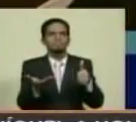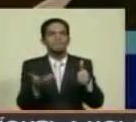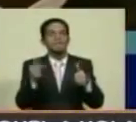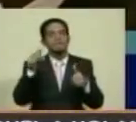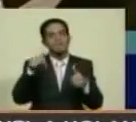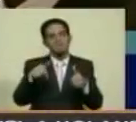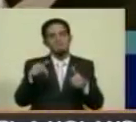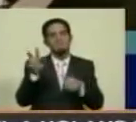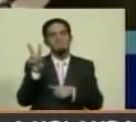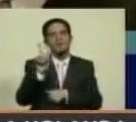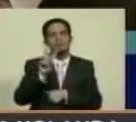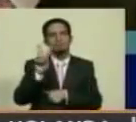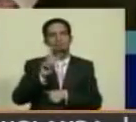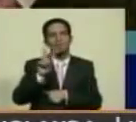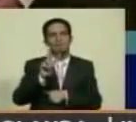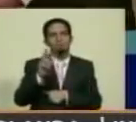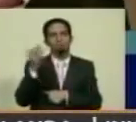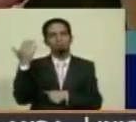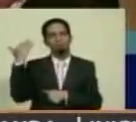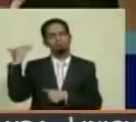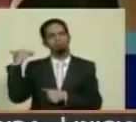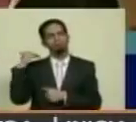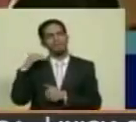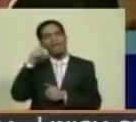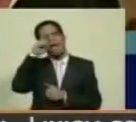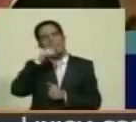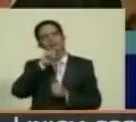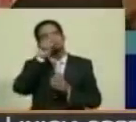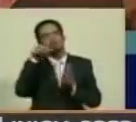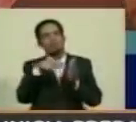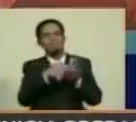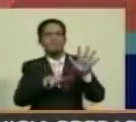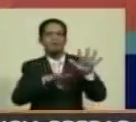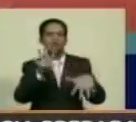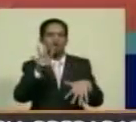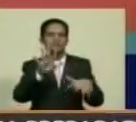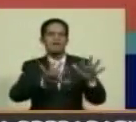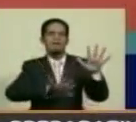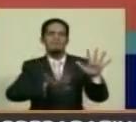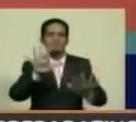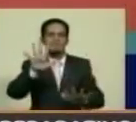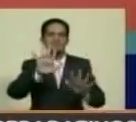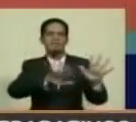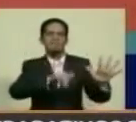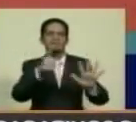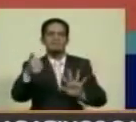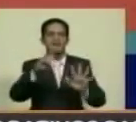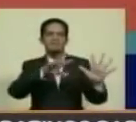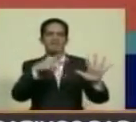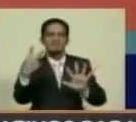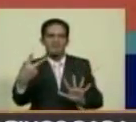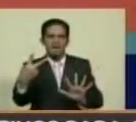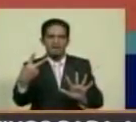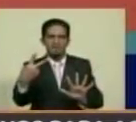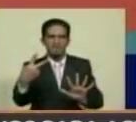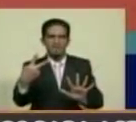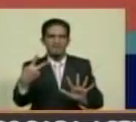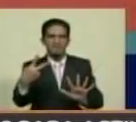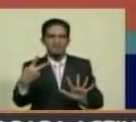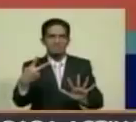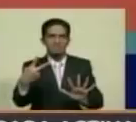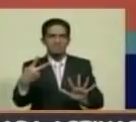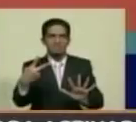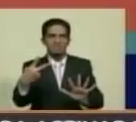Venezuela ya desde el año 2014, 2015, 2016, 2017, y tiene su corolario